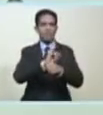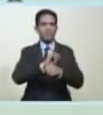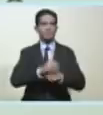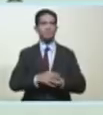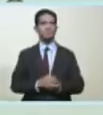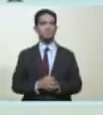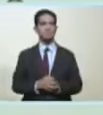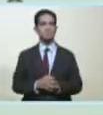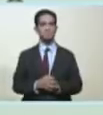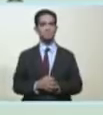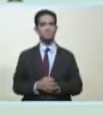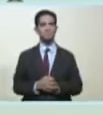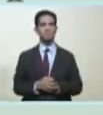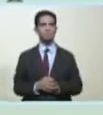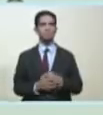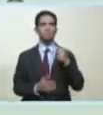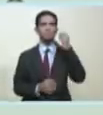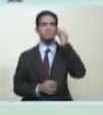Nos creyeron